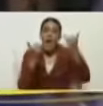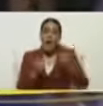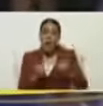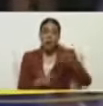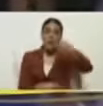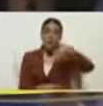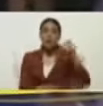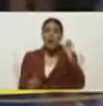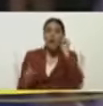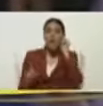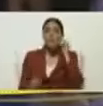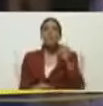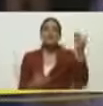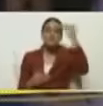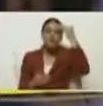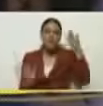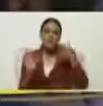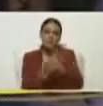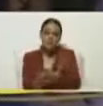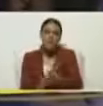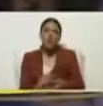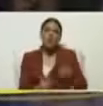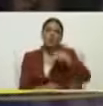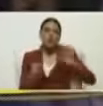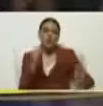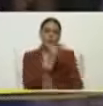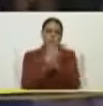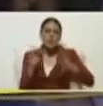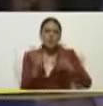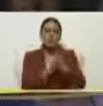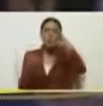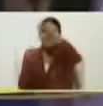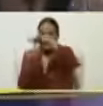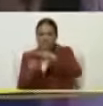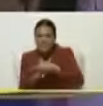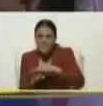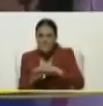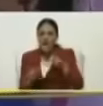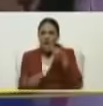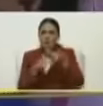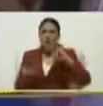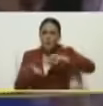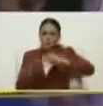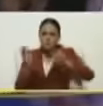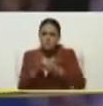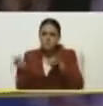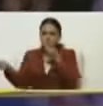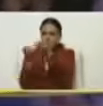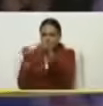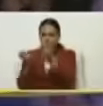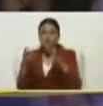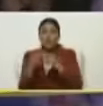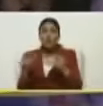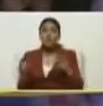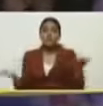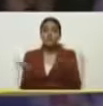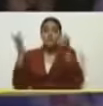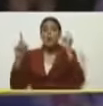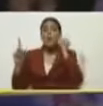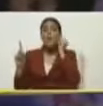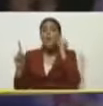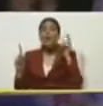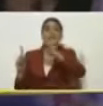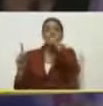empoderado de cada uno de los espacios, somos protectoras de las semillas, somos multiplicadoras. Así es, que viva la mujer venezolana, presidente.